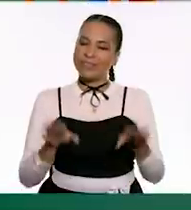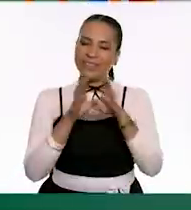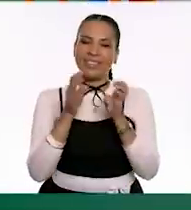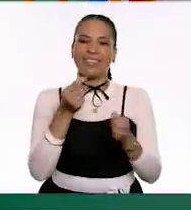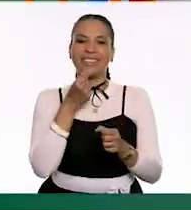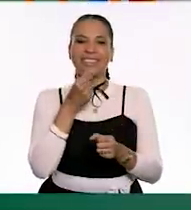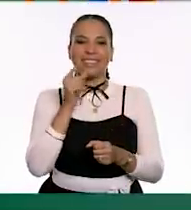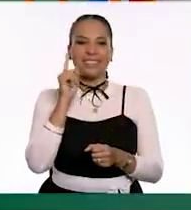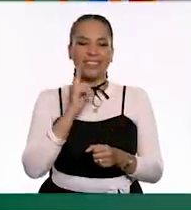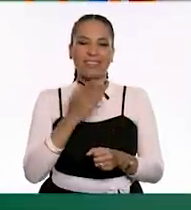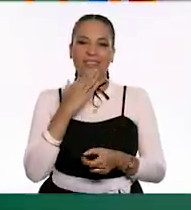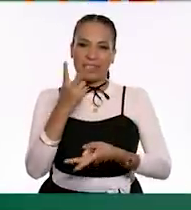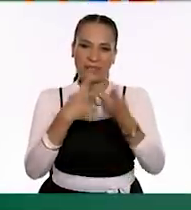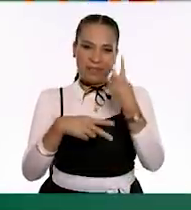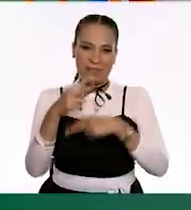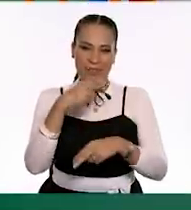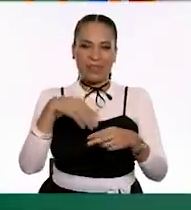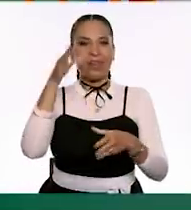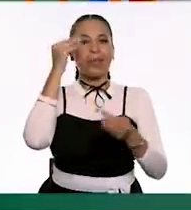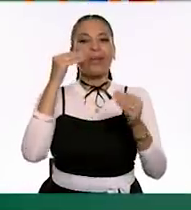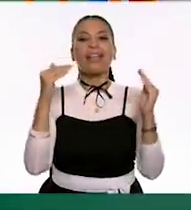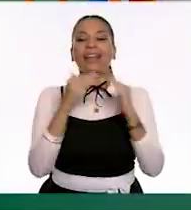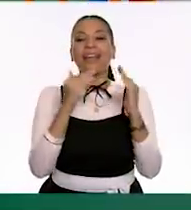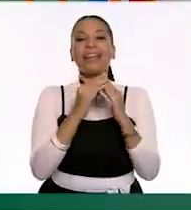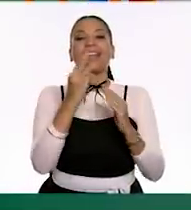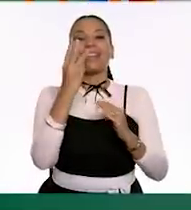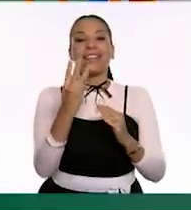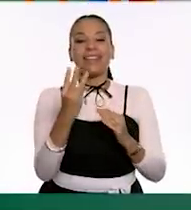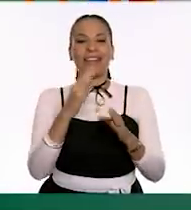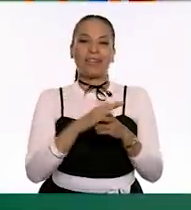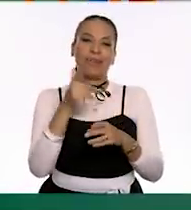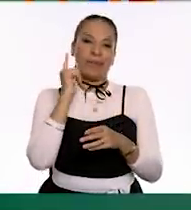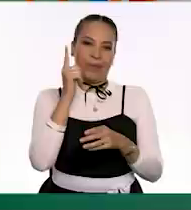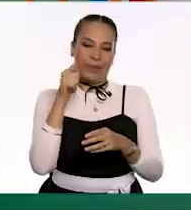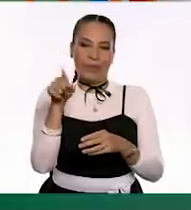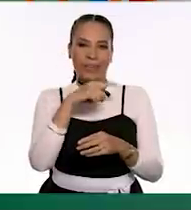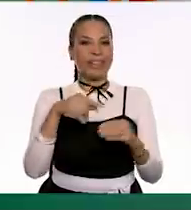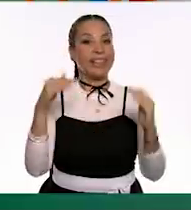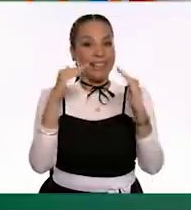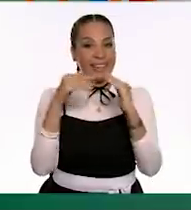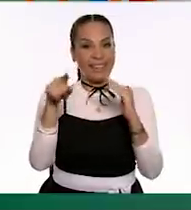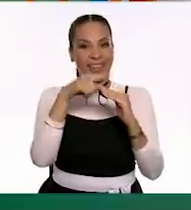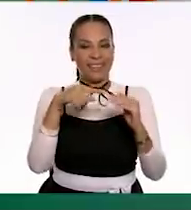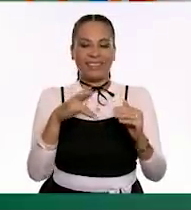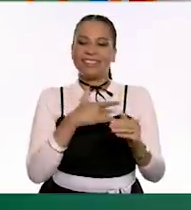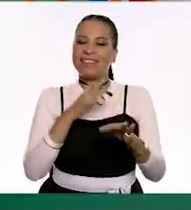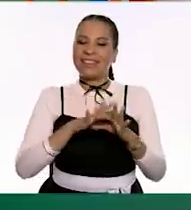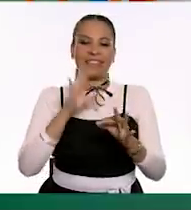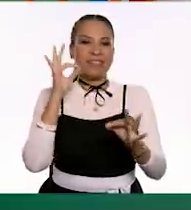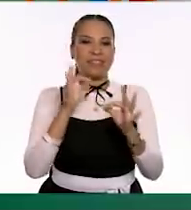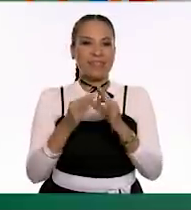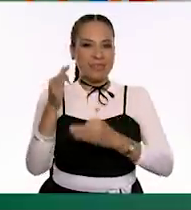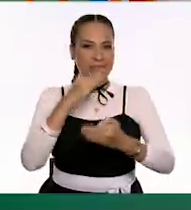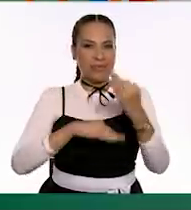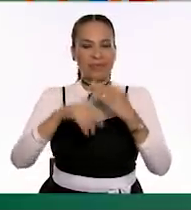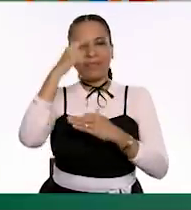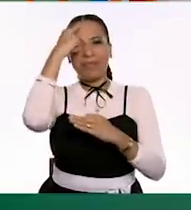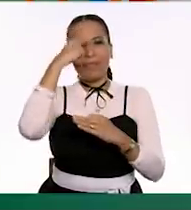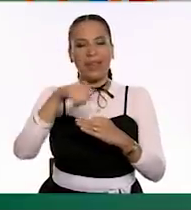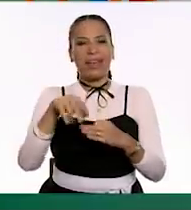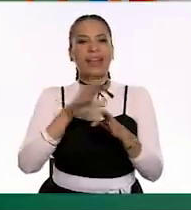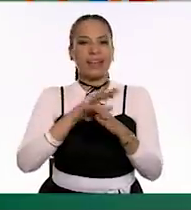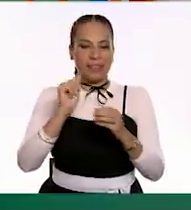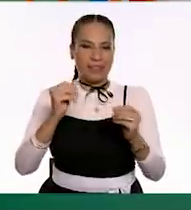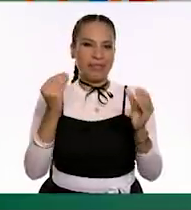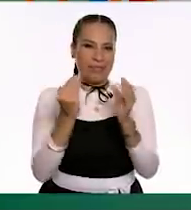niñas y niños? Bienvenidas y bienvenidos a Aprende en Casa 3. Espero que allá en su casa estén muy listas y muy listos para